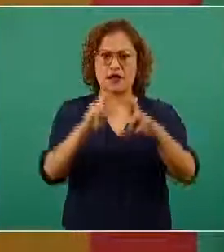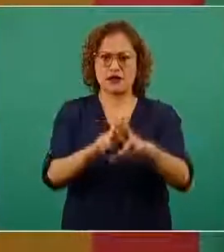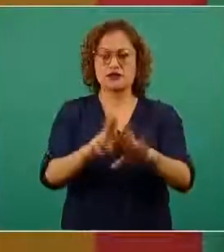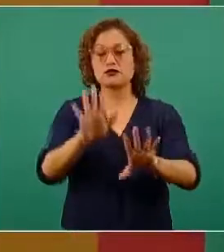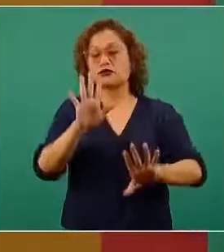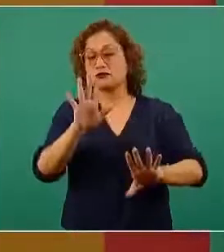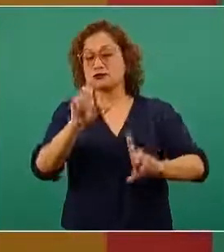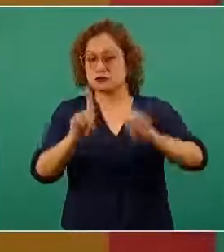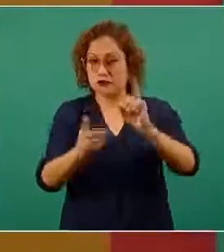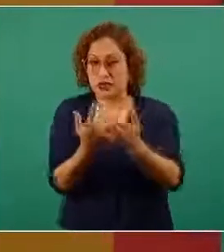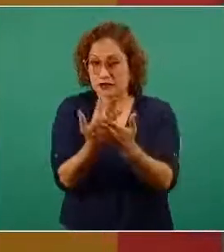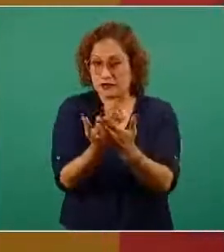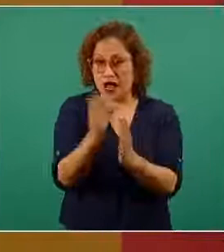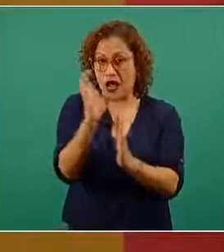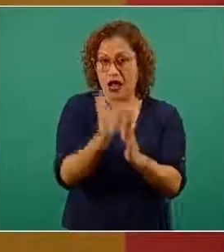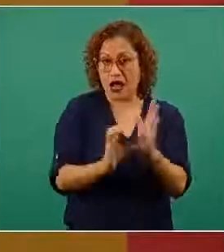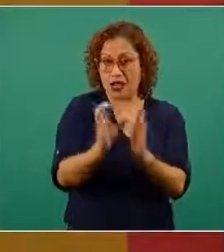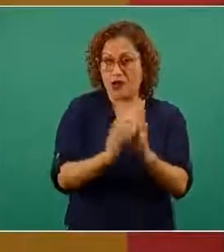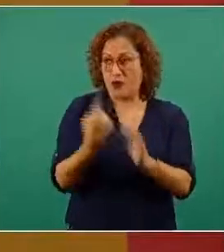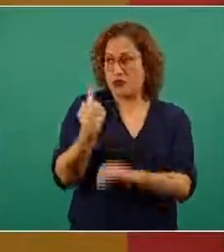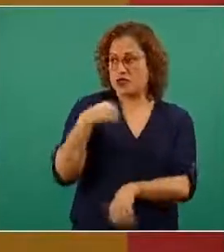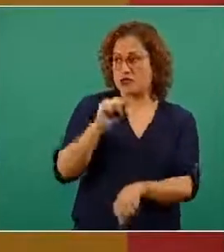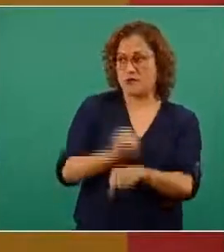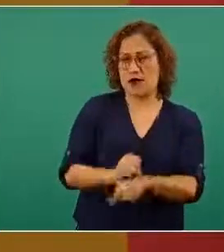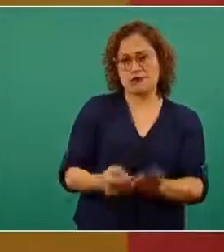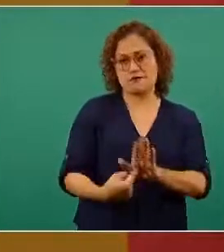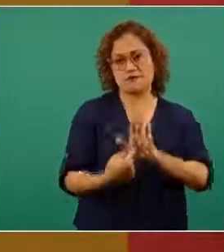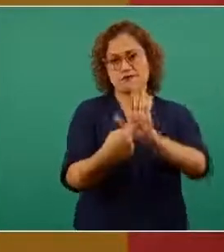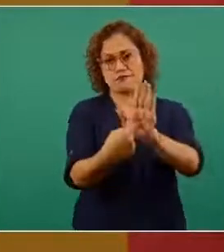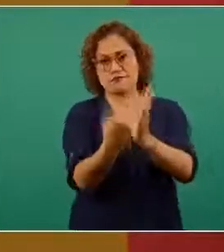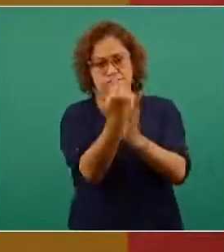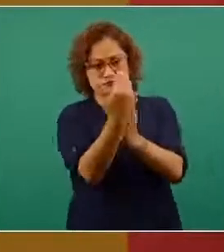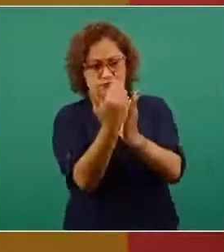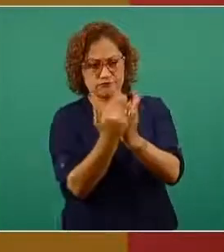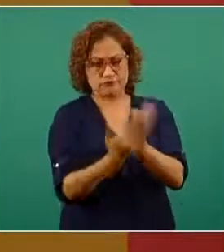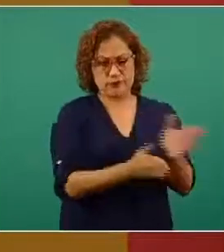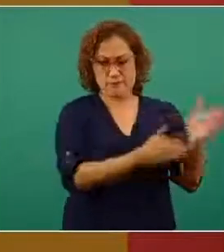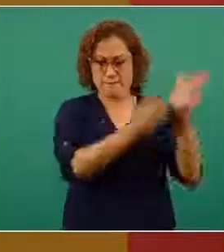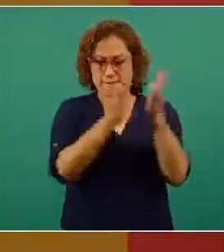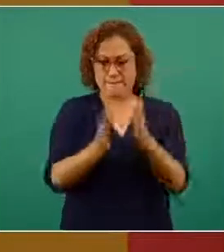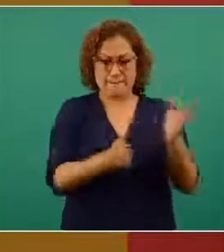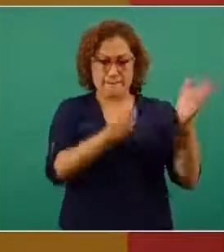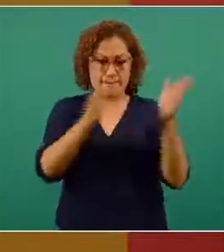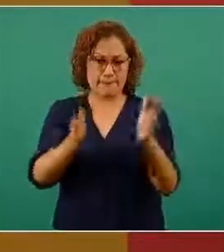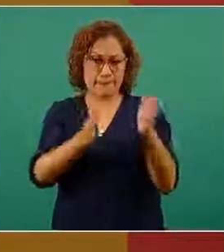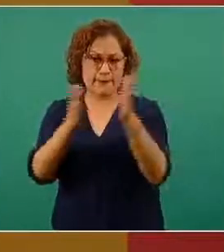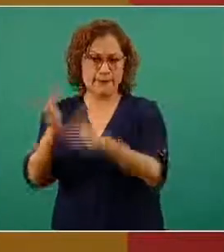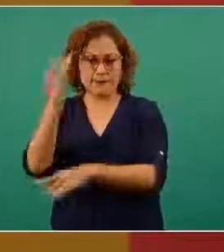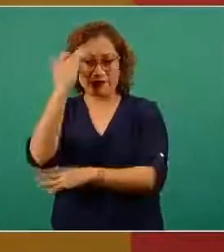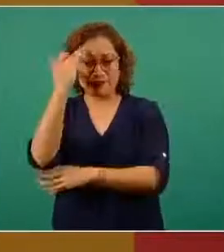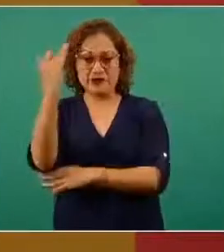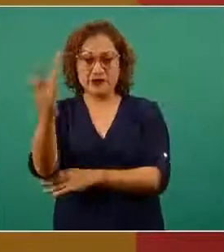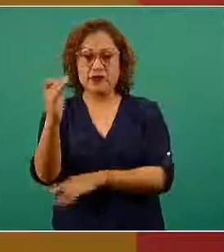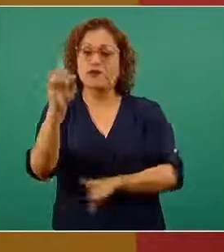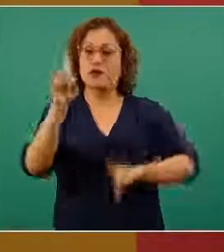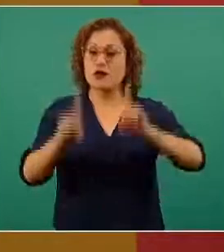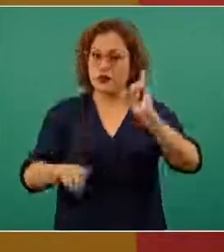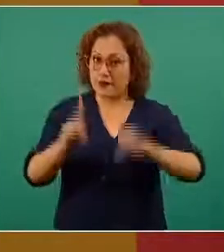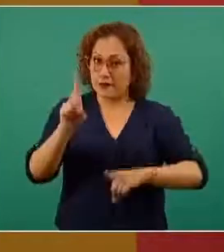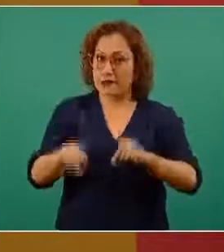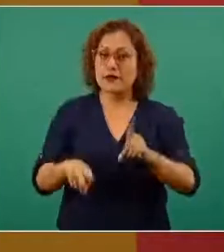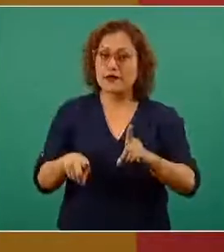hicimos público hace una semana y que se irá dando en las fases escalonadas de acuerdo a la